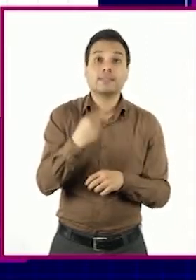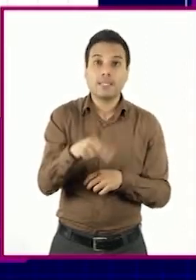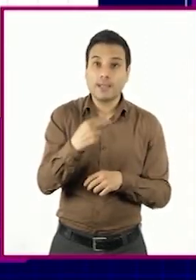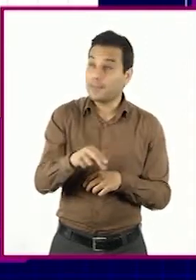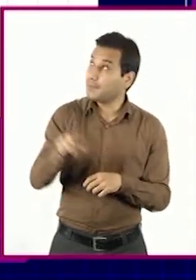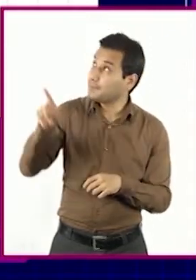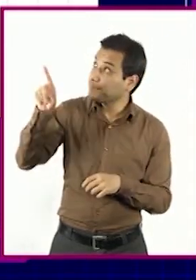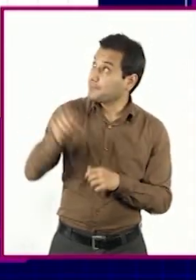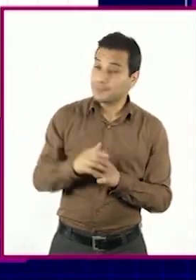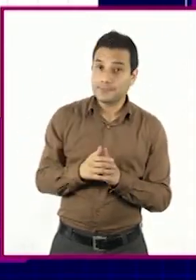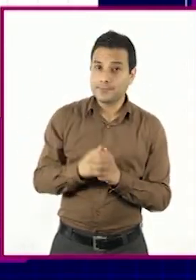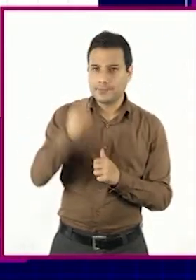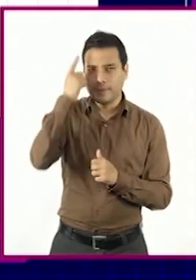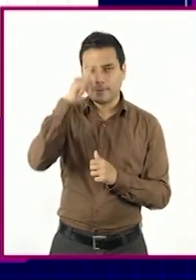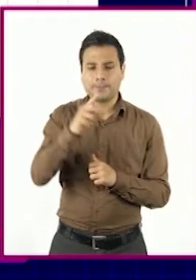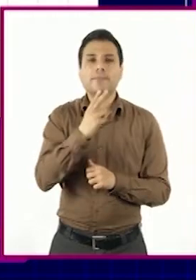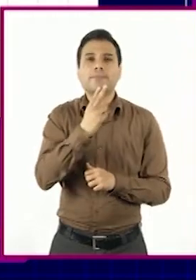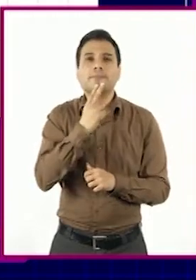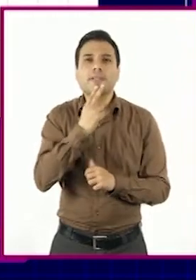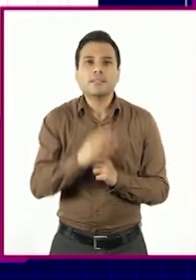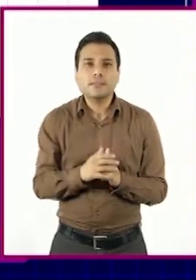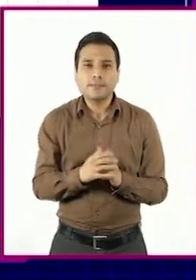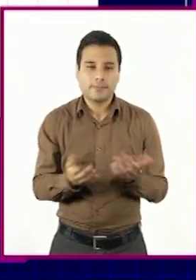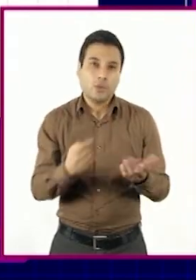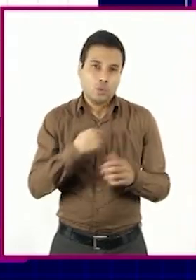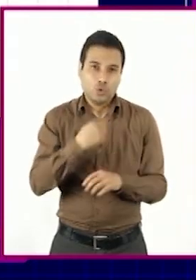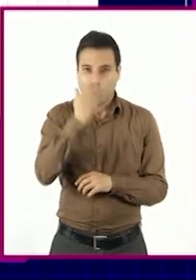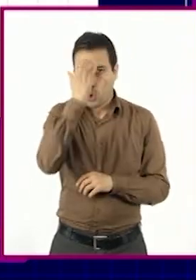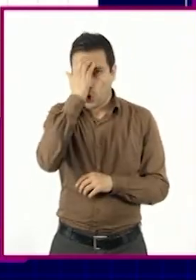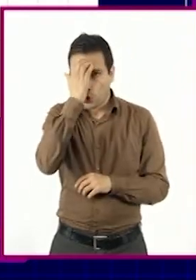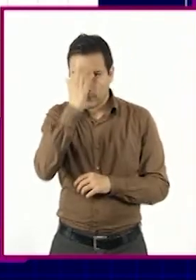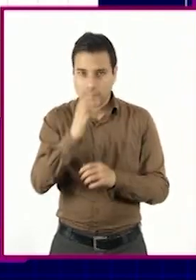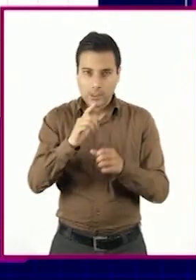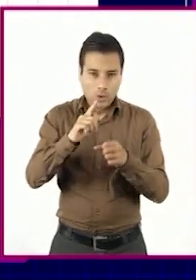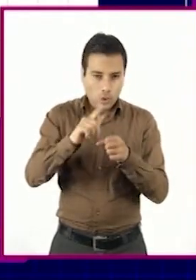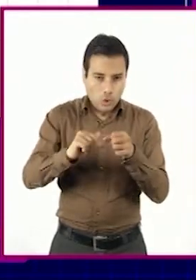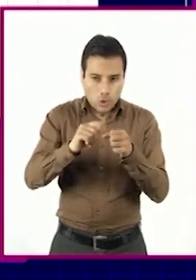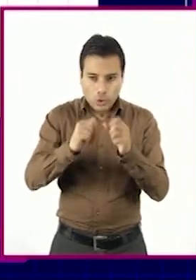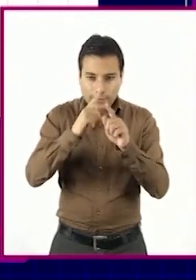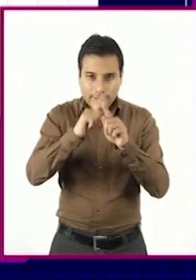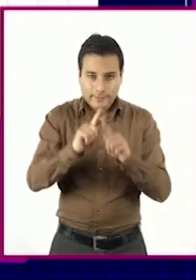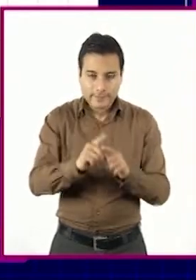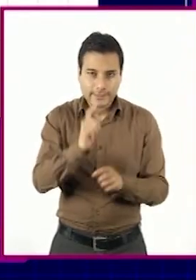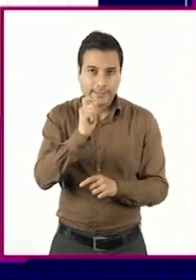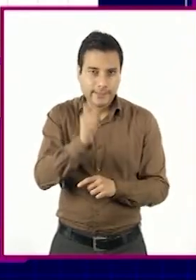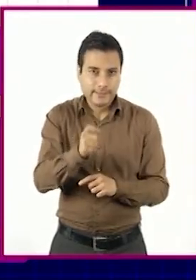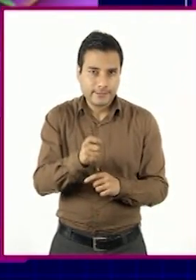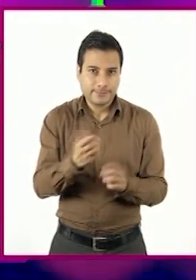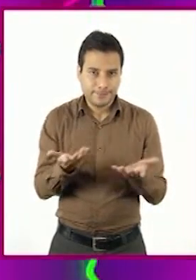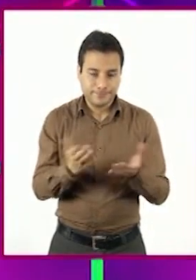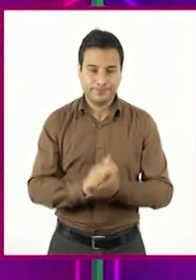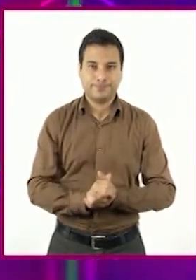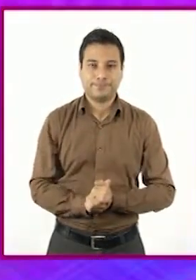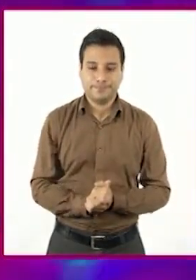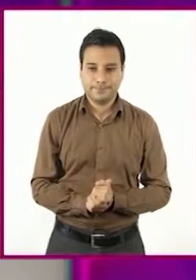es identificar los atributos o diferentes valores que forman el conjunto de datos.